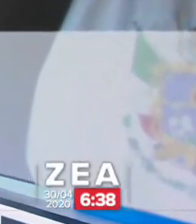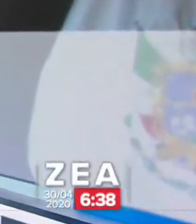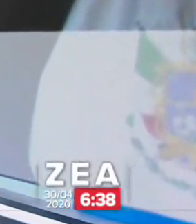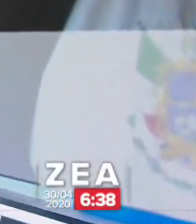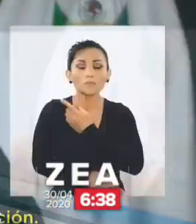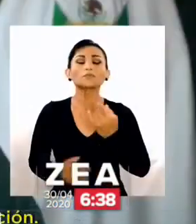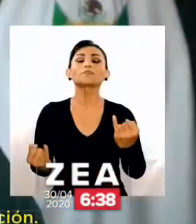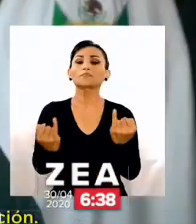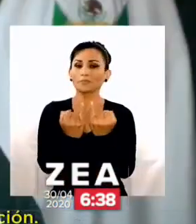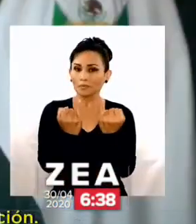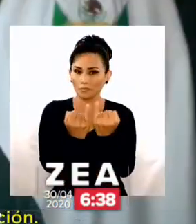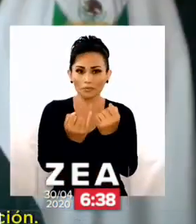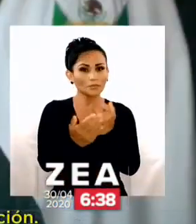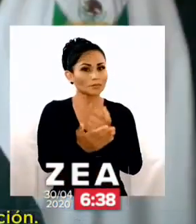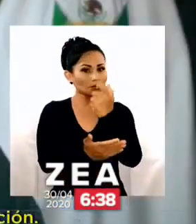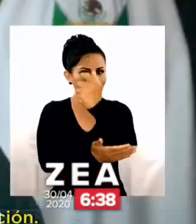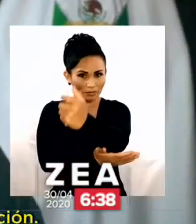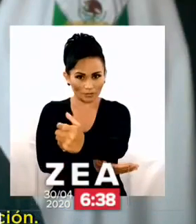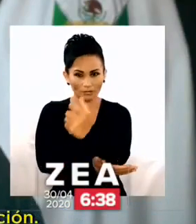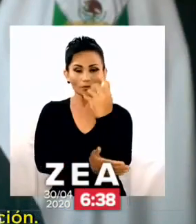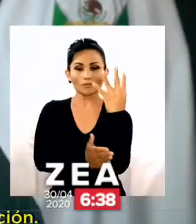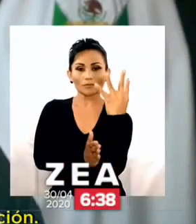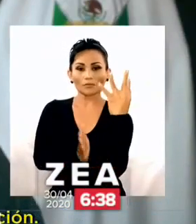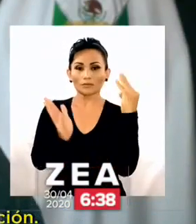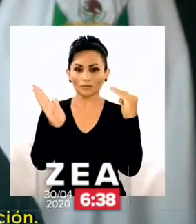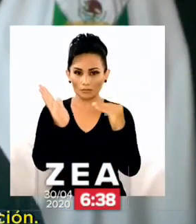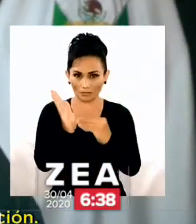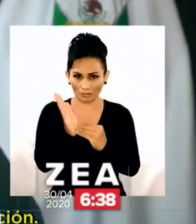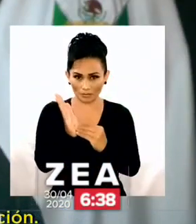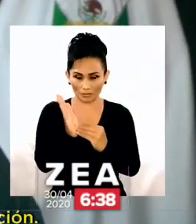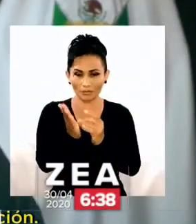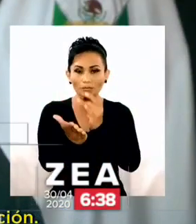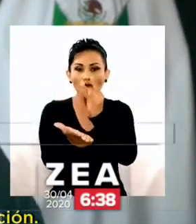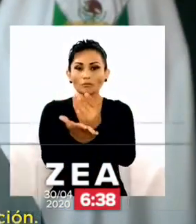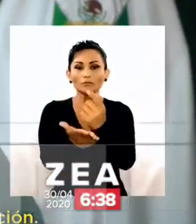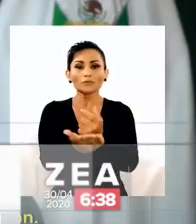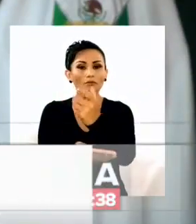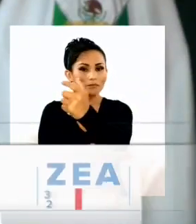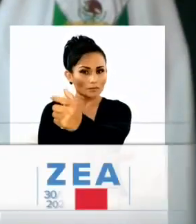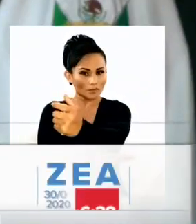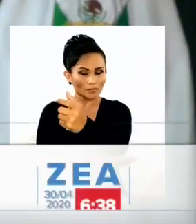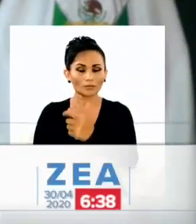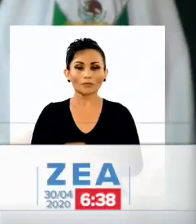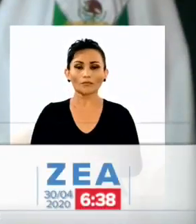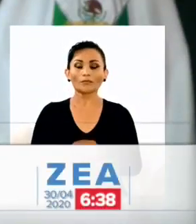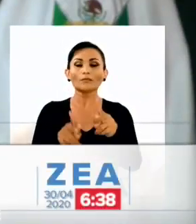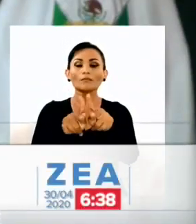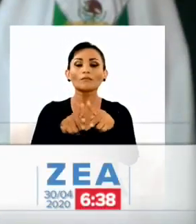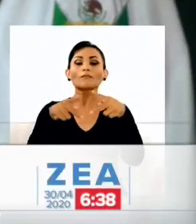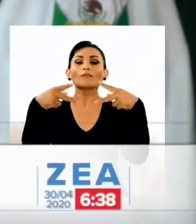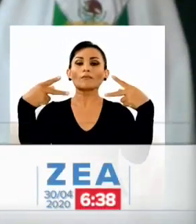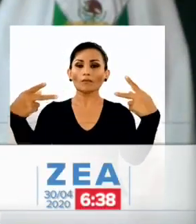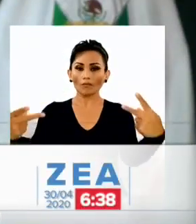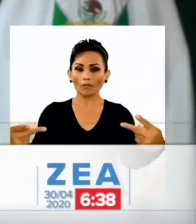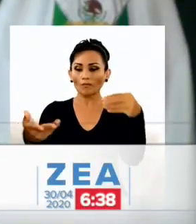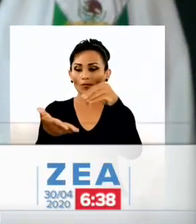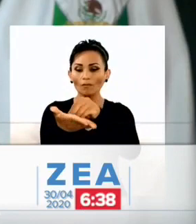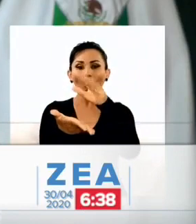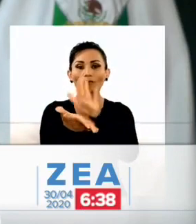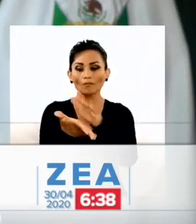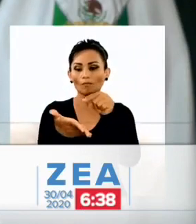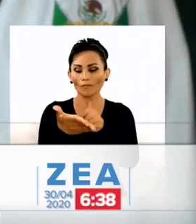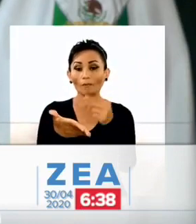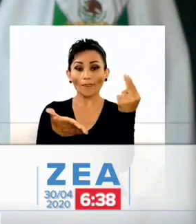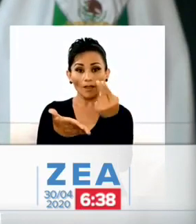bolsa de 240 millones de pesos de recursos públicos para apoyar con cuatro mil pesos a quienes hayan perdido su empleo su fuerte de ingreso en la